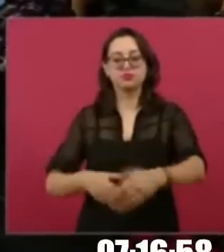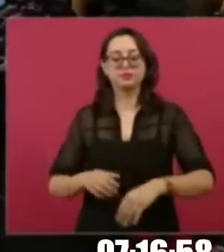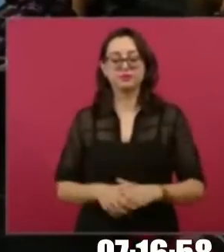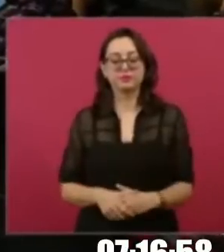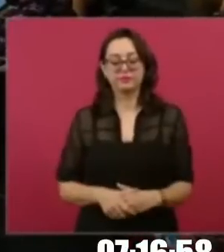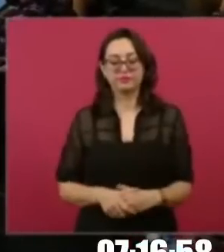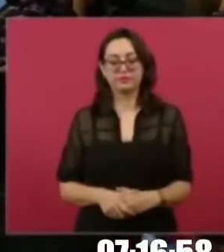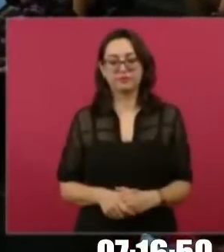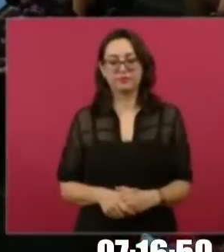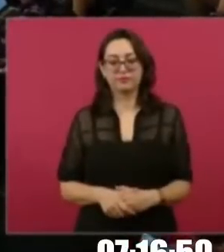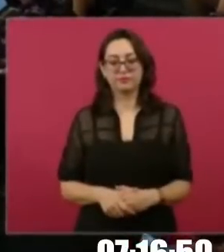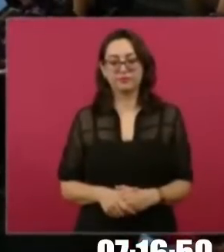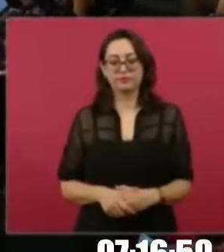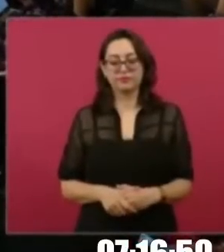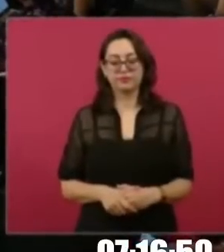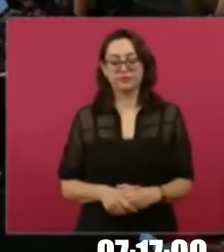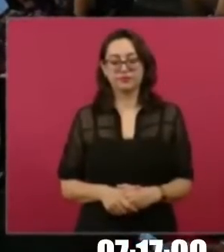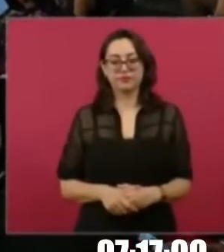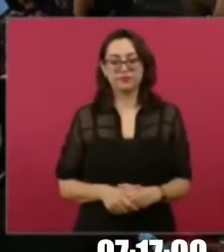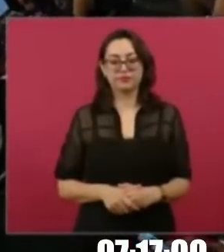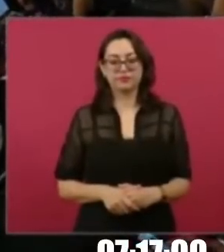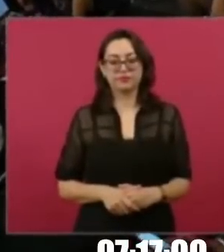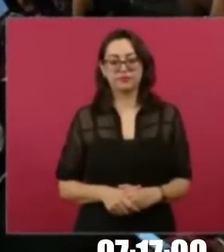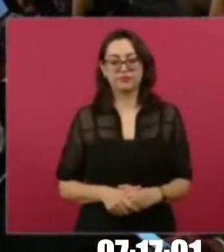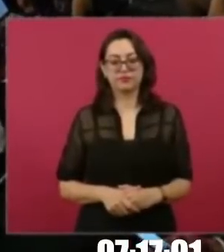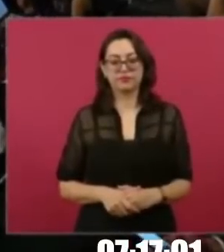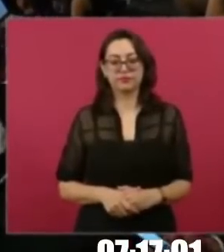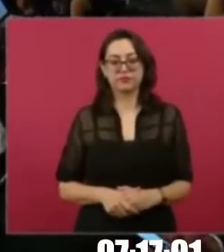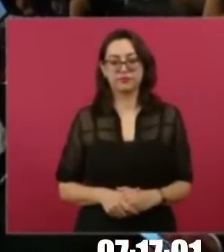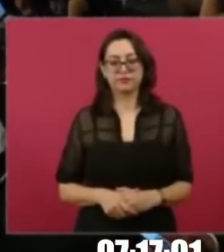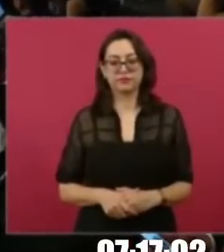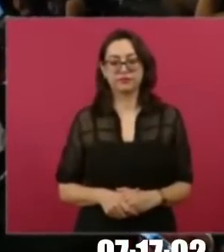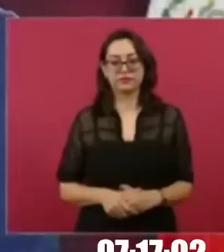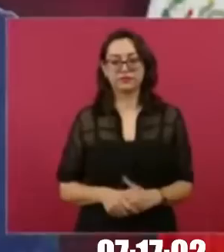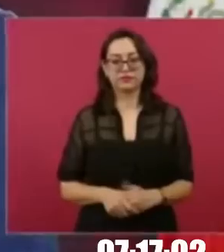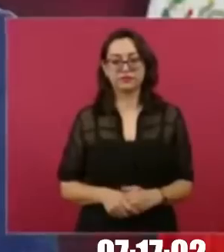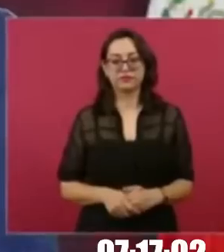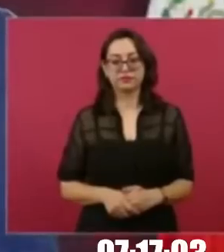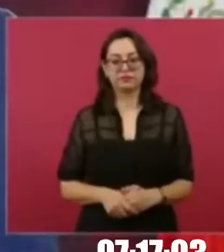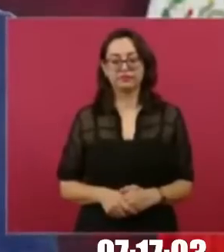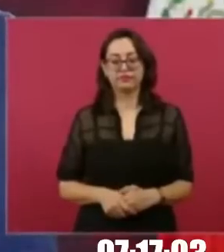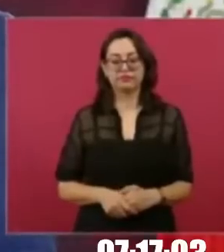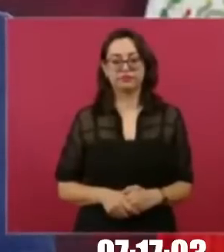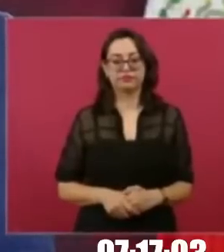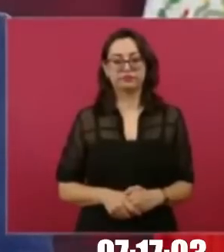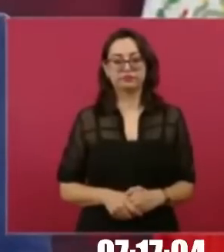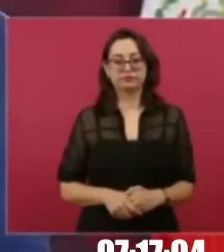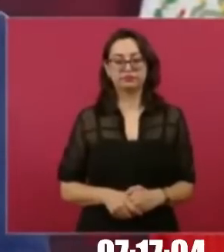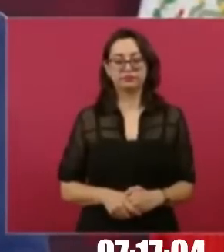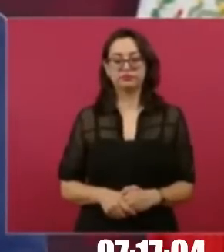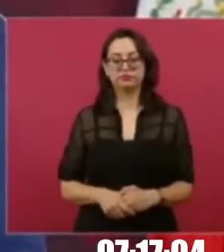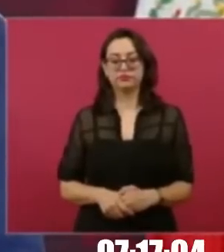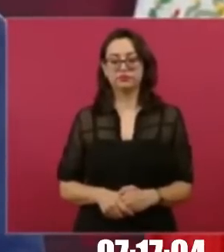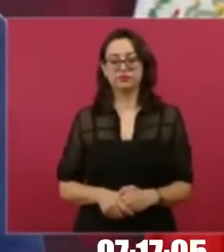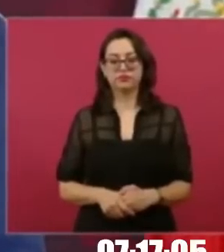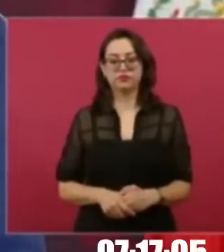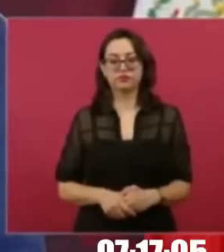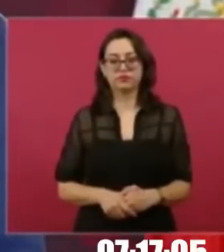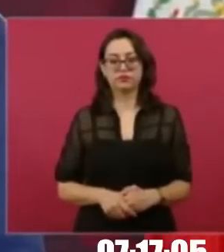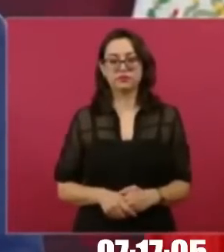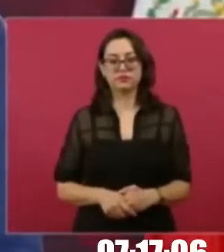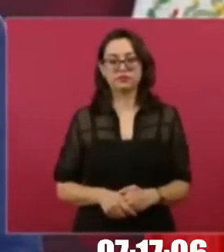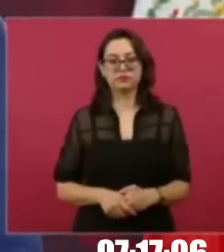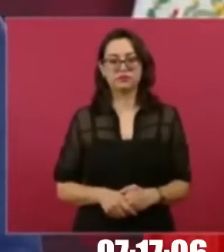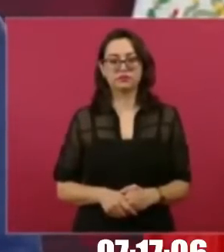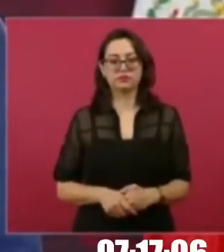todo esto lo estamos logrando con la participación de los